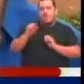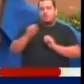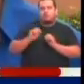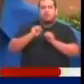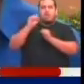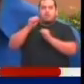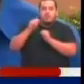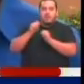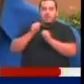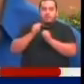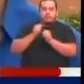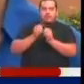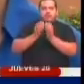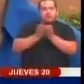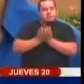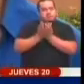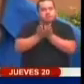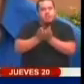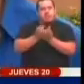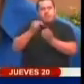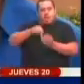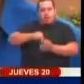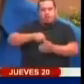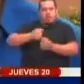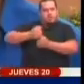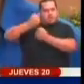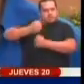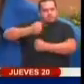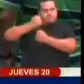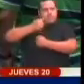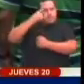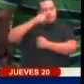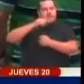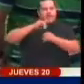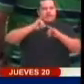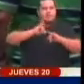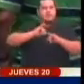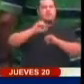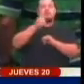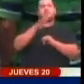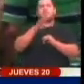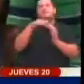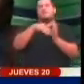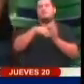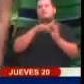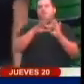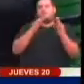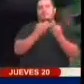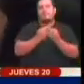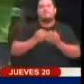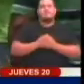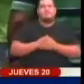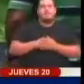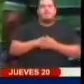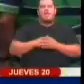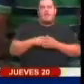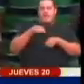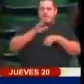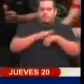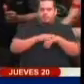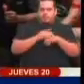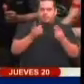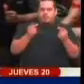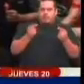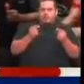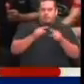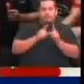pescadores artesanales que están hoy manifestándose para poder mantener a más de sus 15.000 familias. La licencia va dirigida al camarón, pero a su